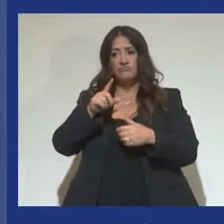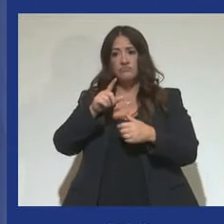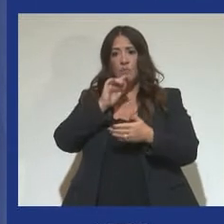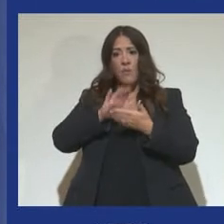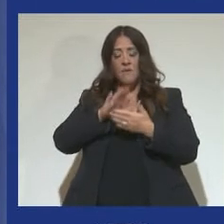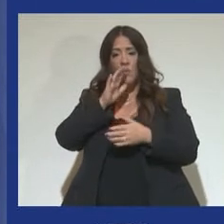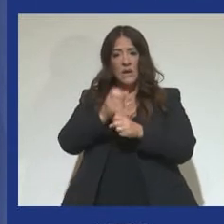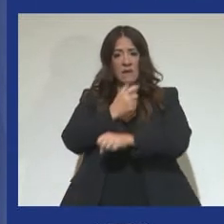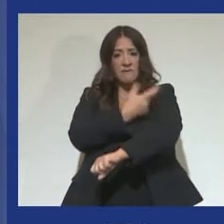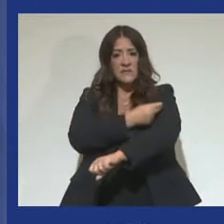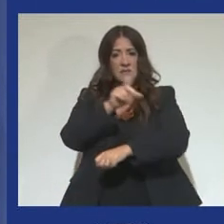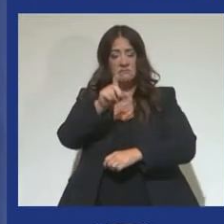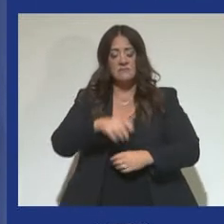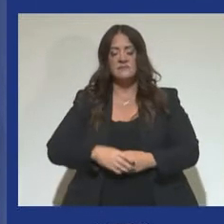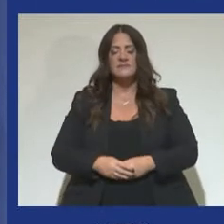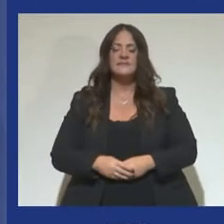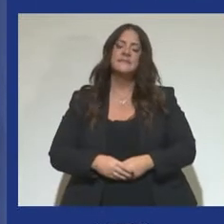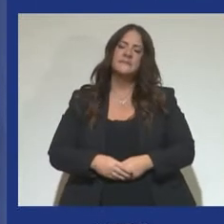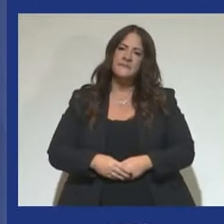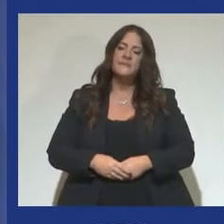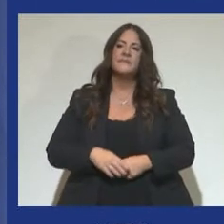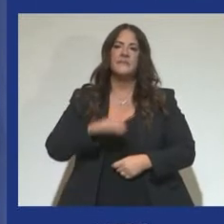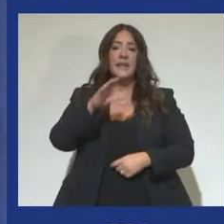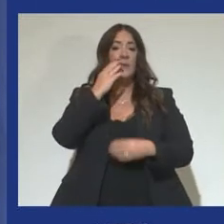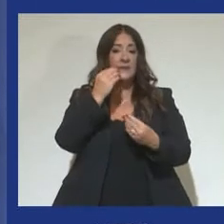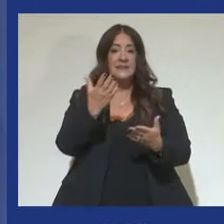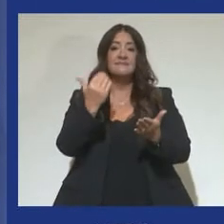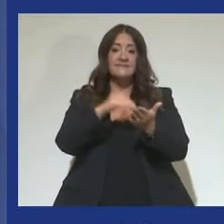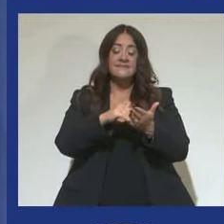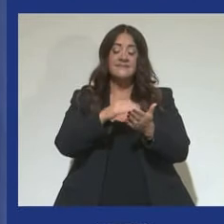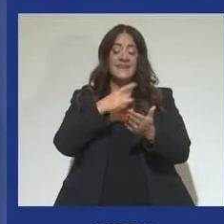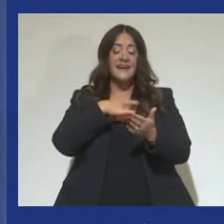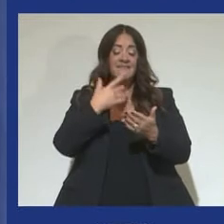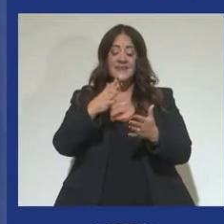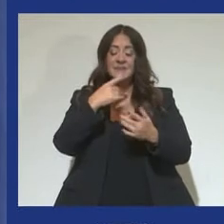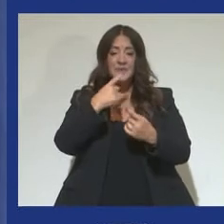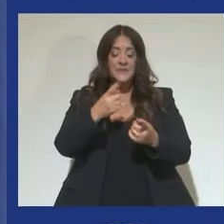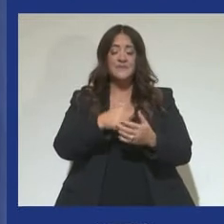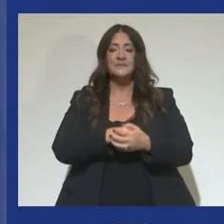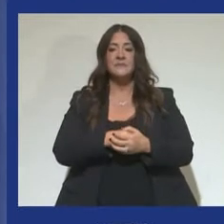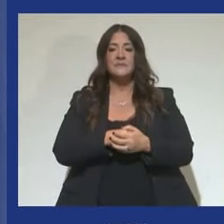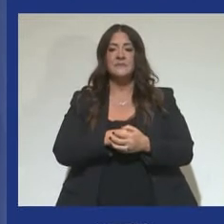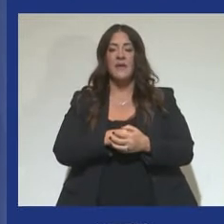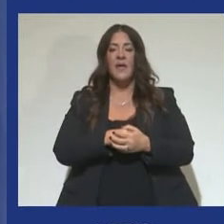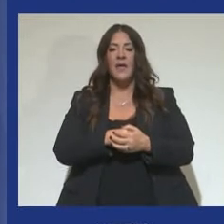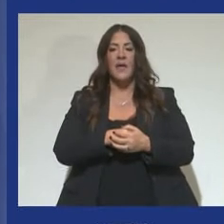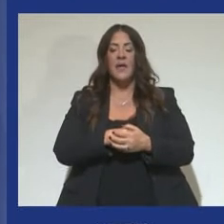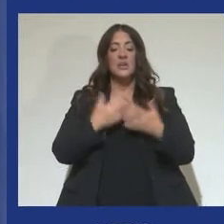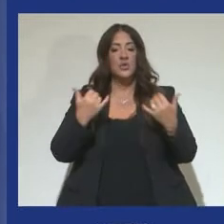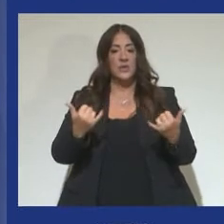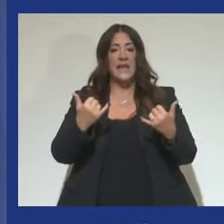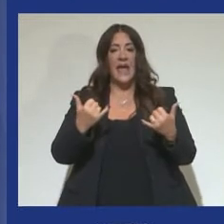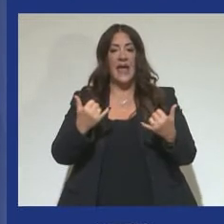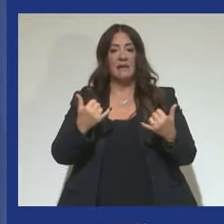y también si su esposa se va a vacunar yo lo dije claramente lo voy a repetir hoy